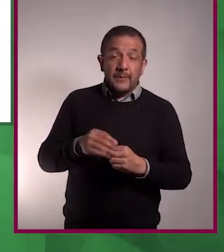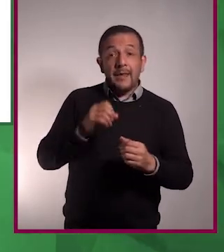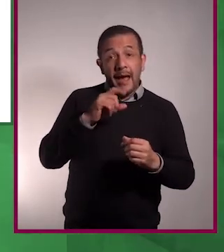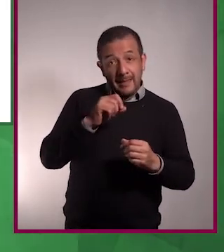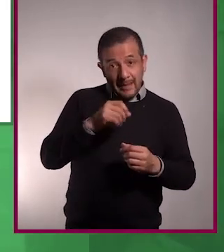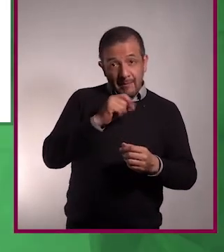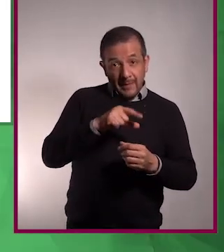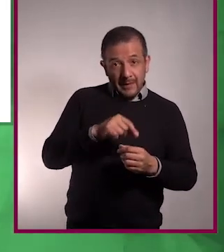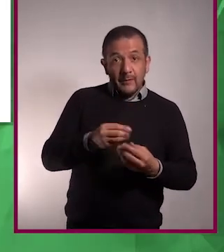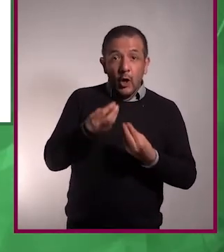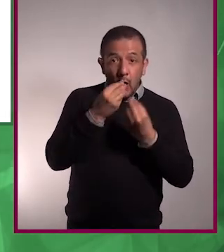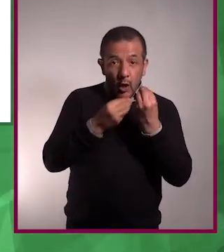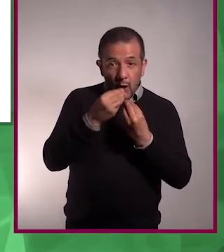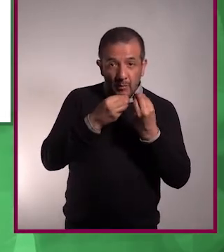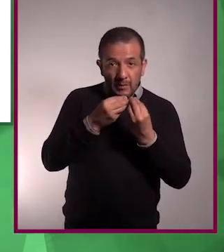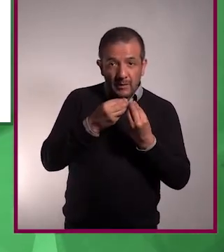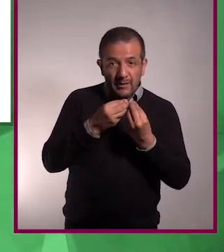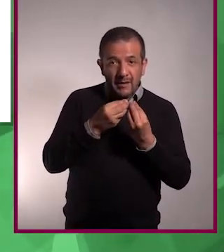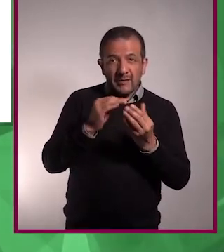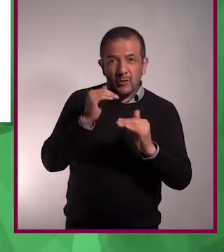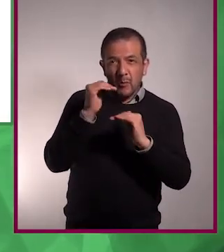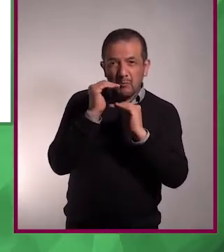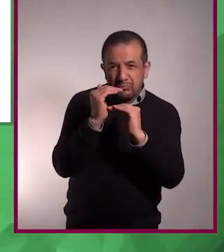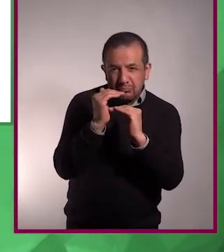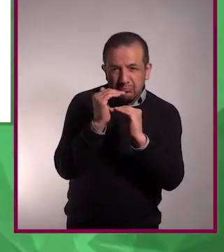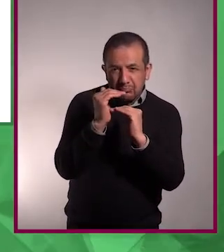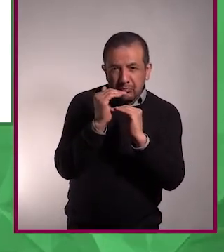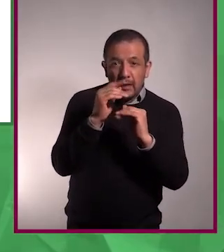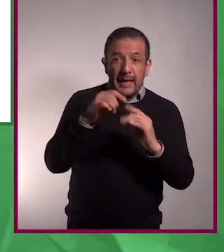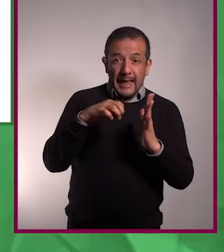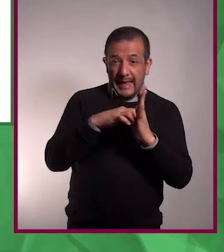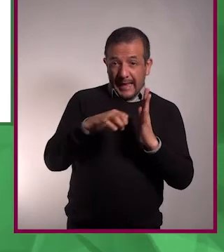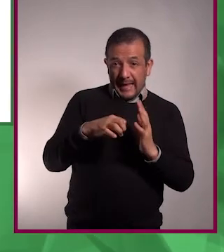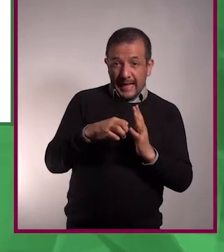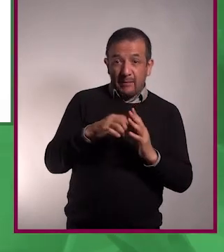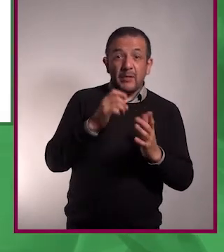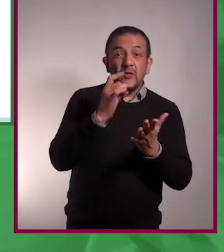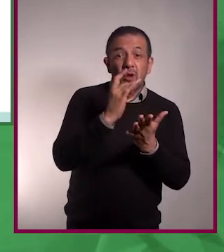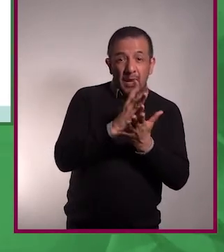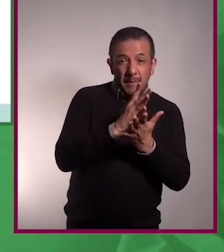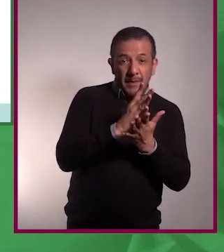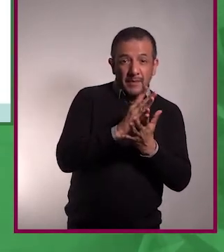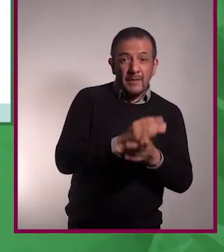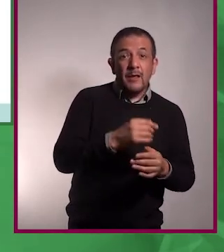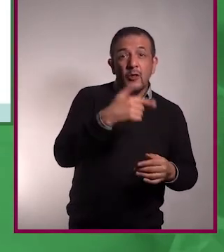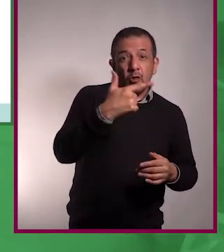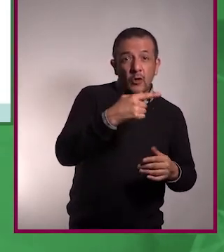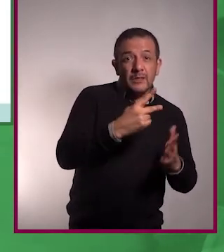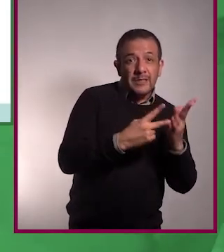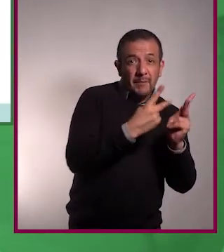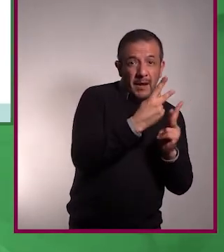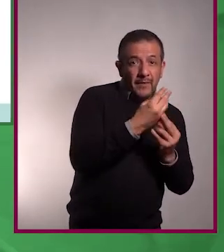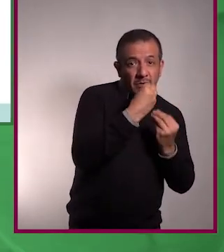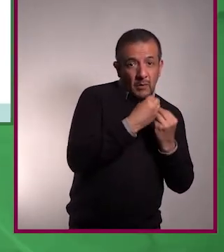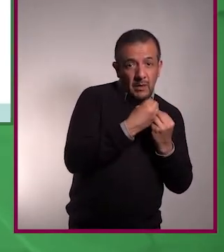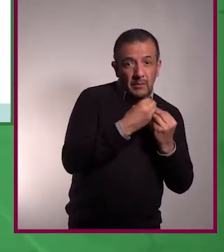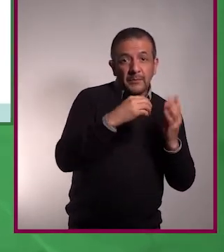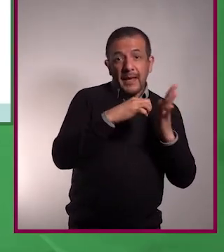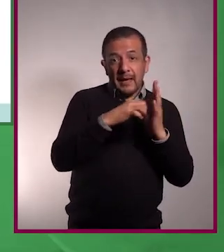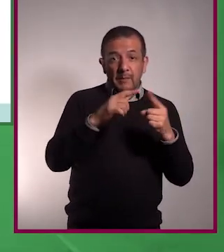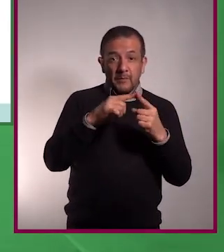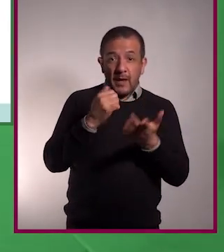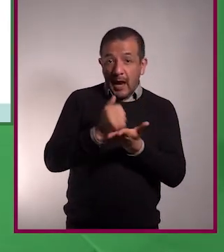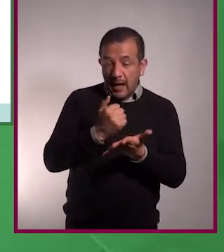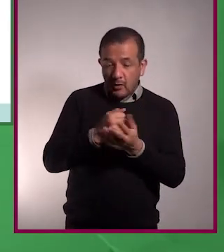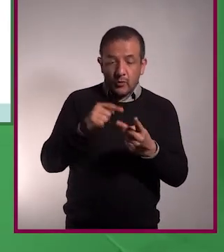nuestra alimentación es menos diversificada. El 75% de la alimentación mundial procede solamente de 12 plantas, entre las